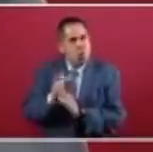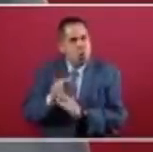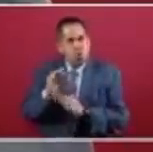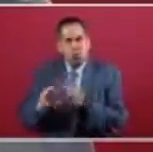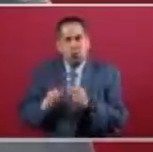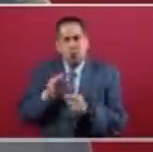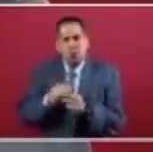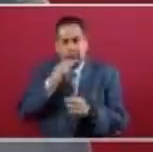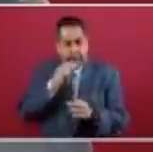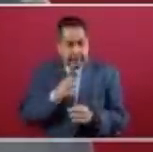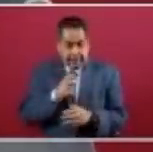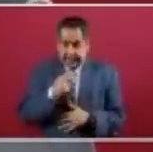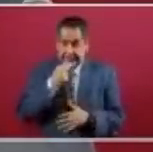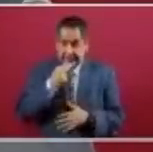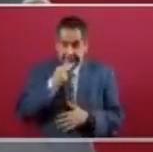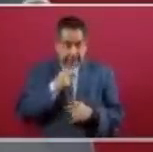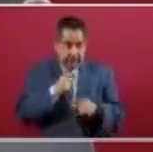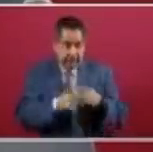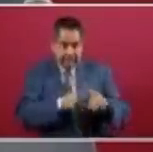puedan ser